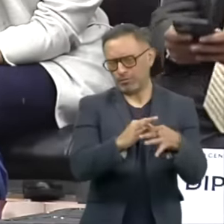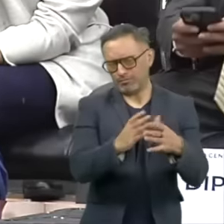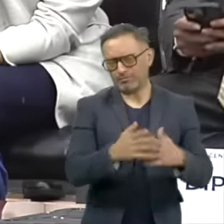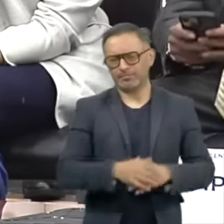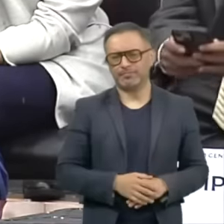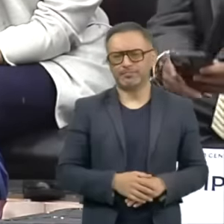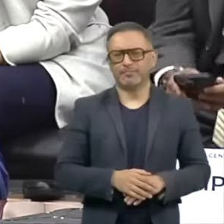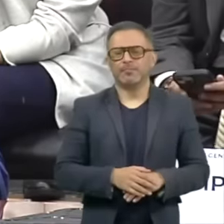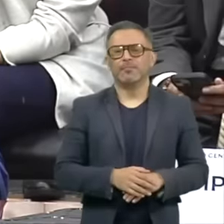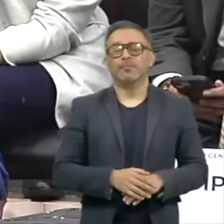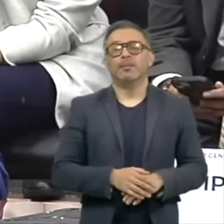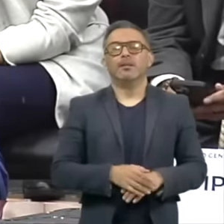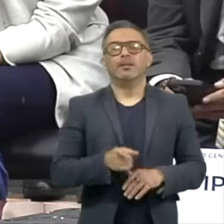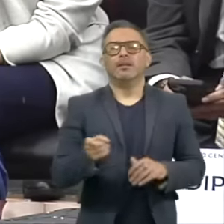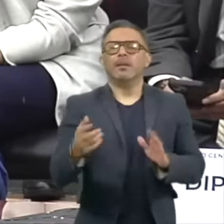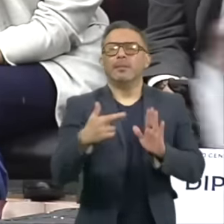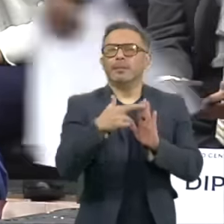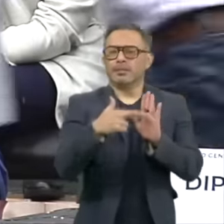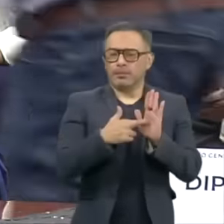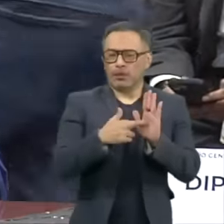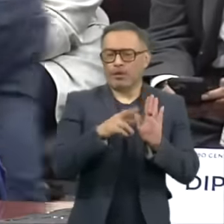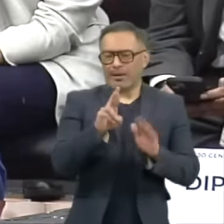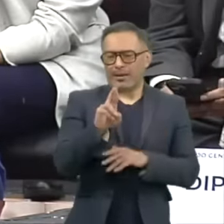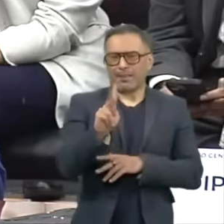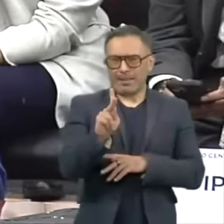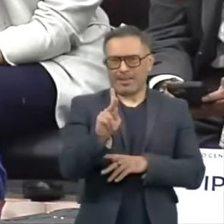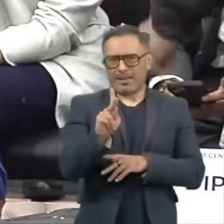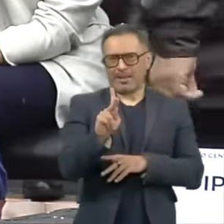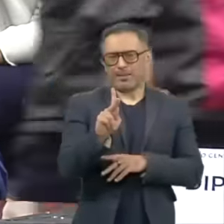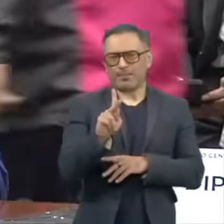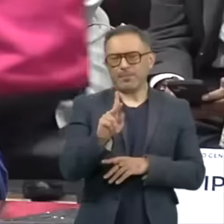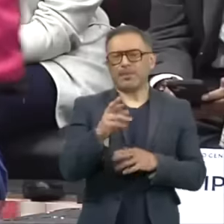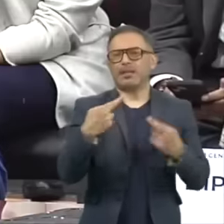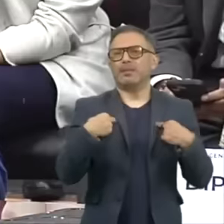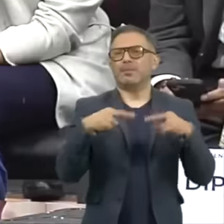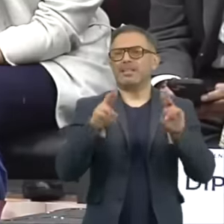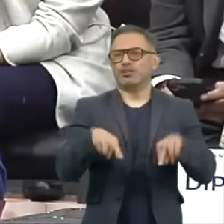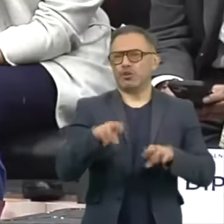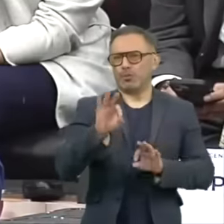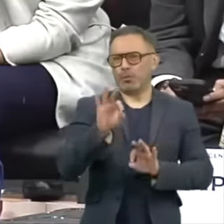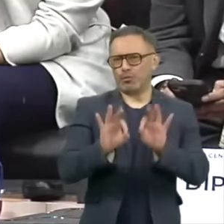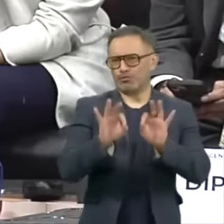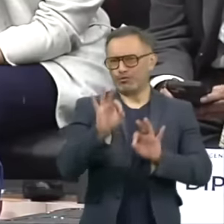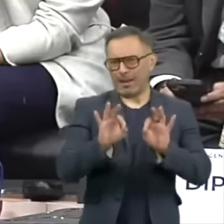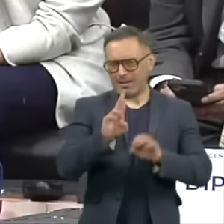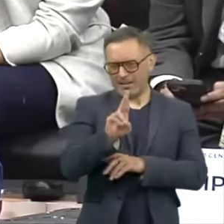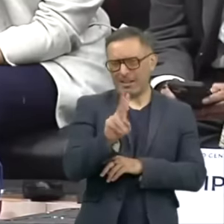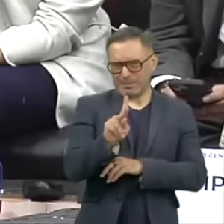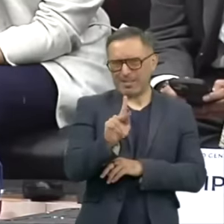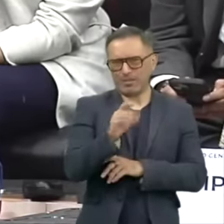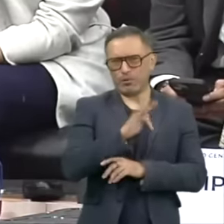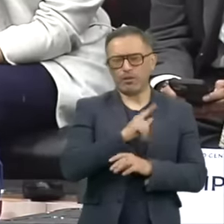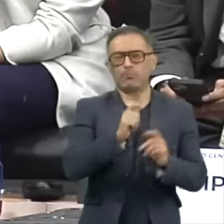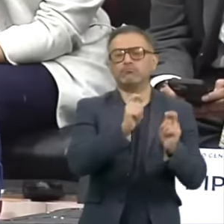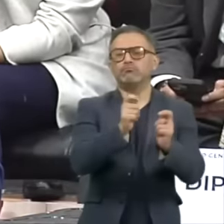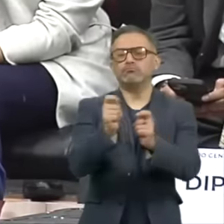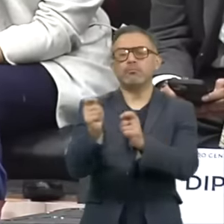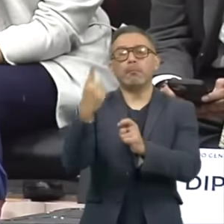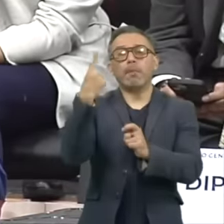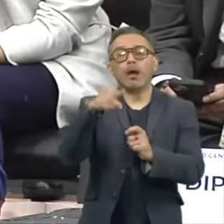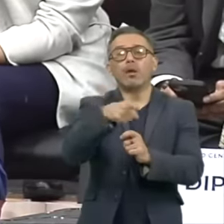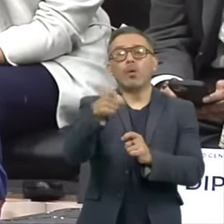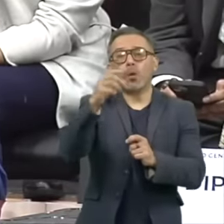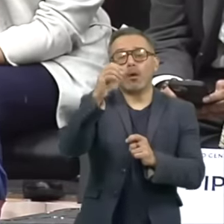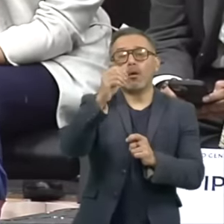Ese principio de representación proporcional es asignado a estos cargos con el afán precisamente de que las minorías tengan